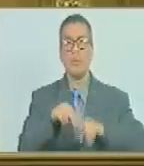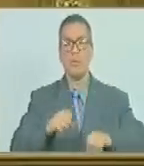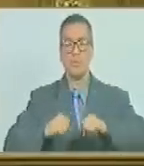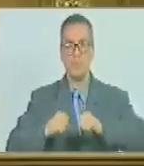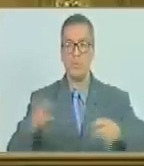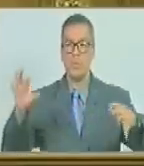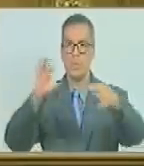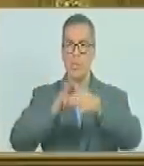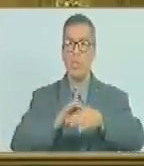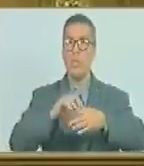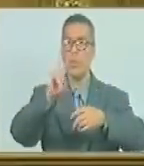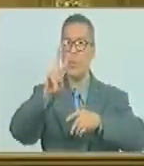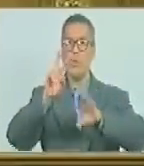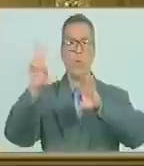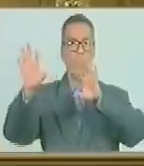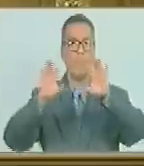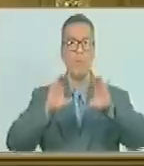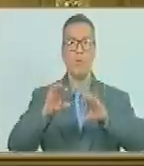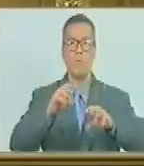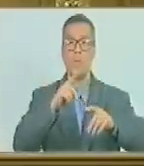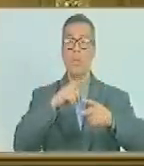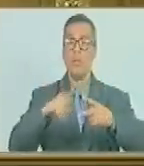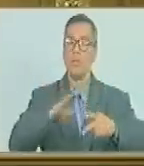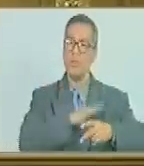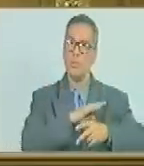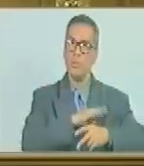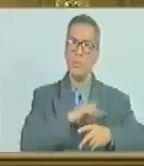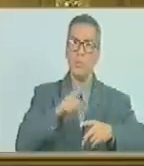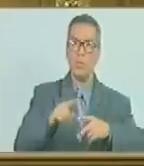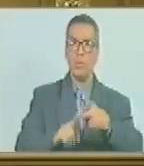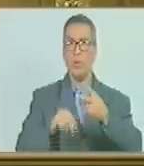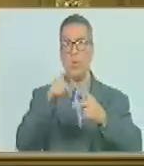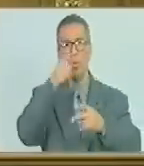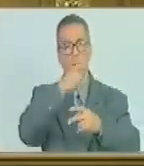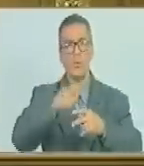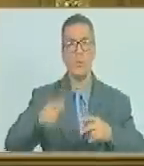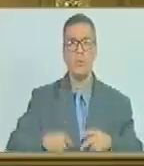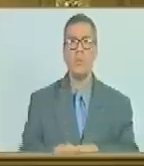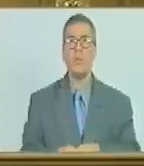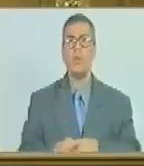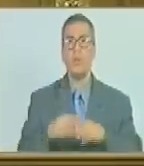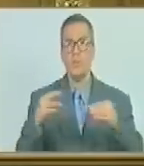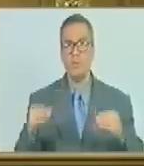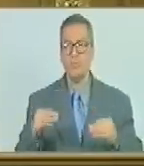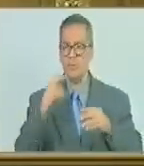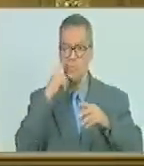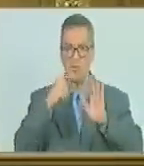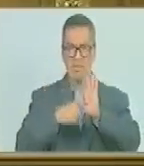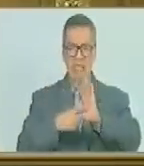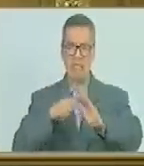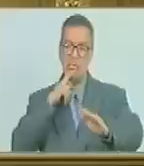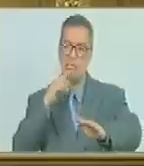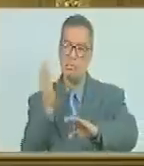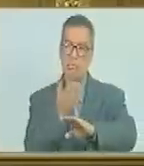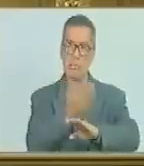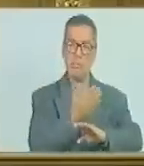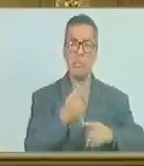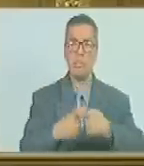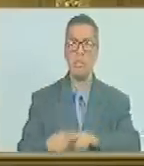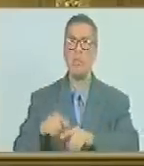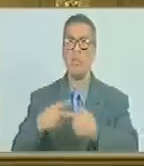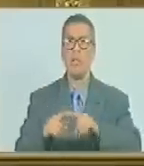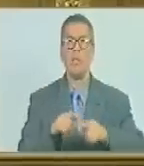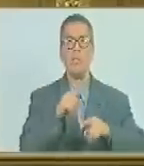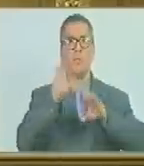sólida relación bilateral y el derecho a la autodeterminación de ambos pueblos frente a los ataques y amenazas desarrollados por potencias